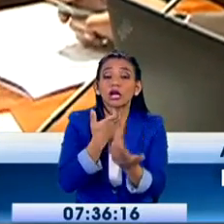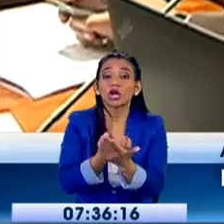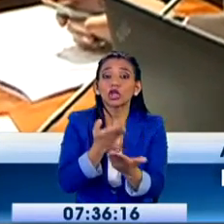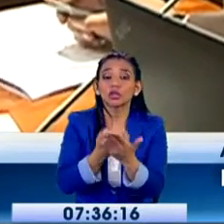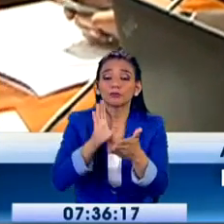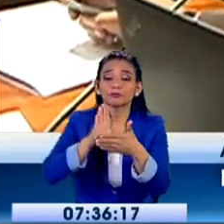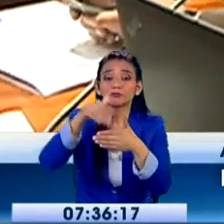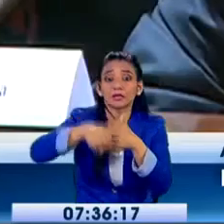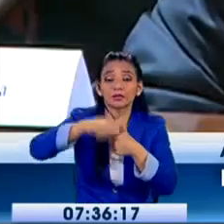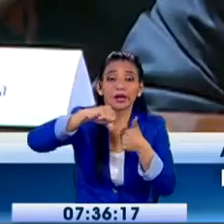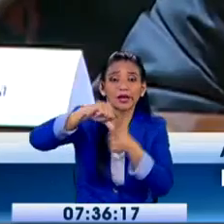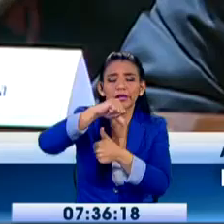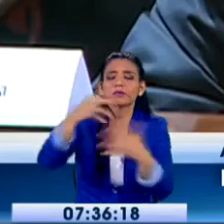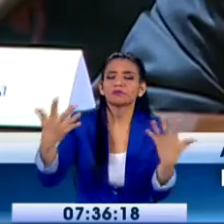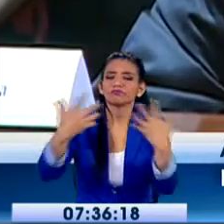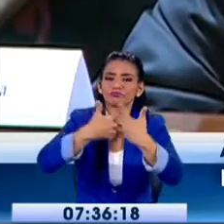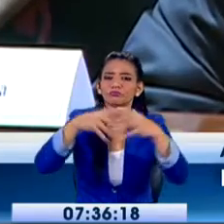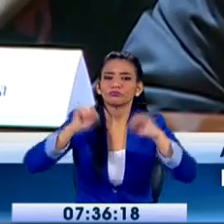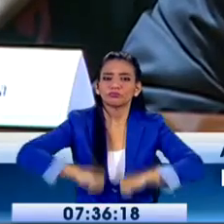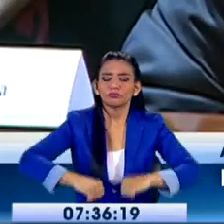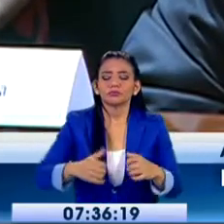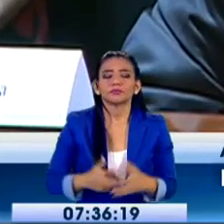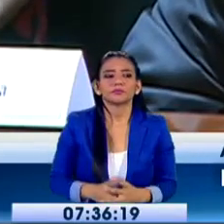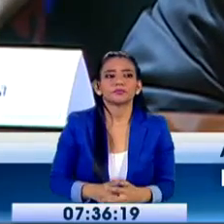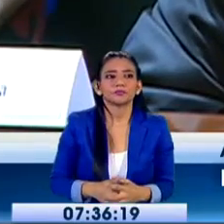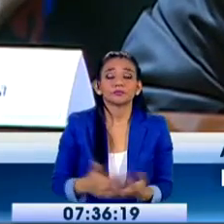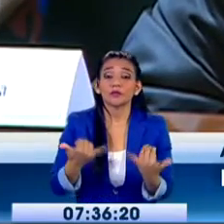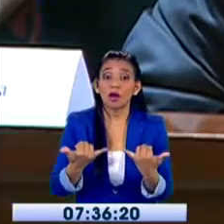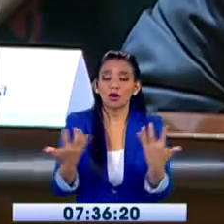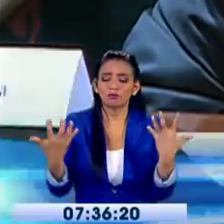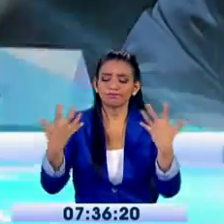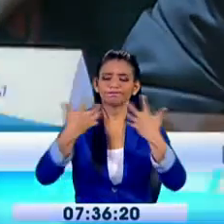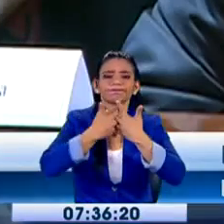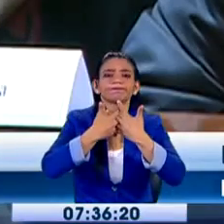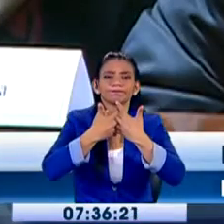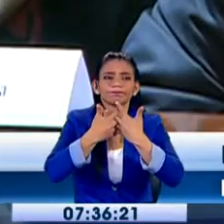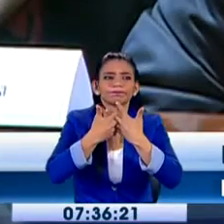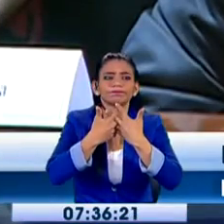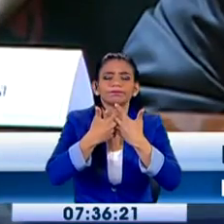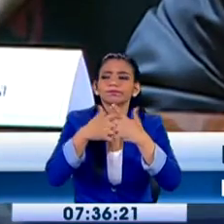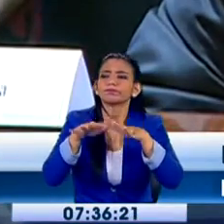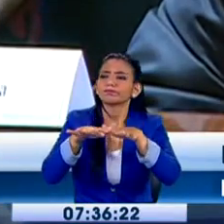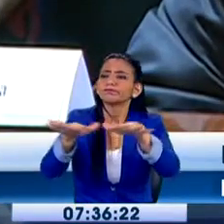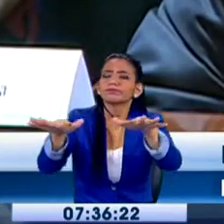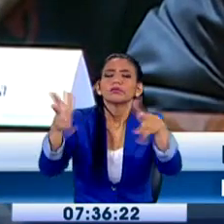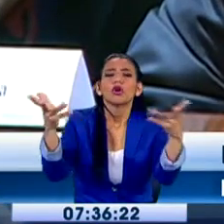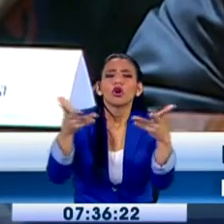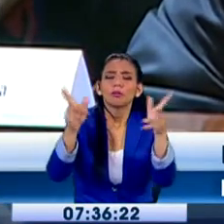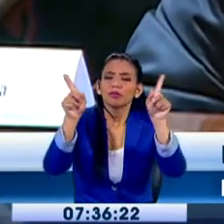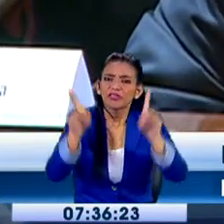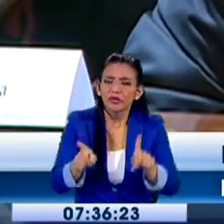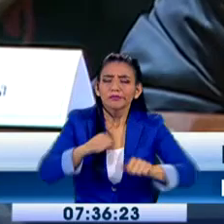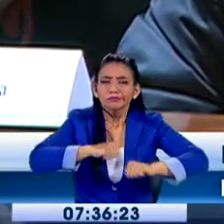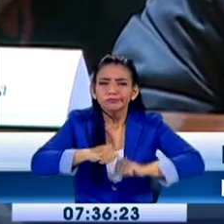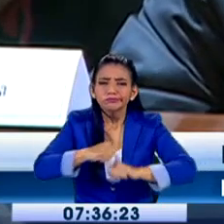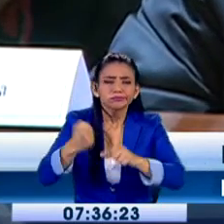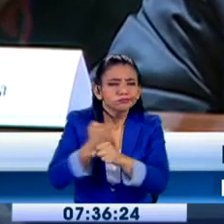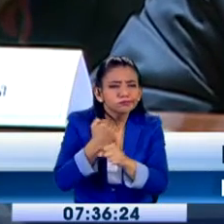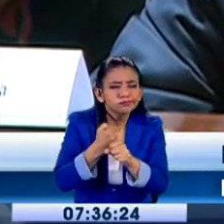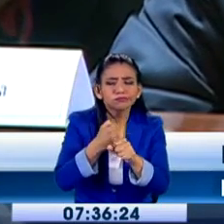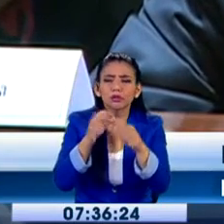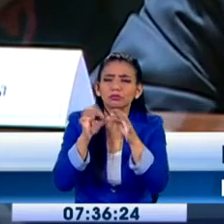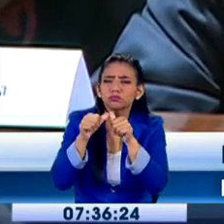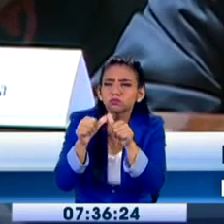América Latina y el Caribe. Formar esta red donde nos tenemos que agrupar, donde tenemos que trabajar en forma